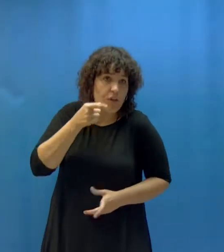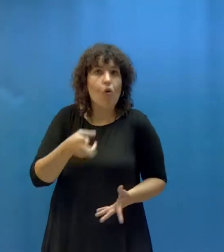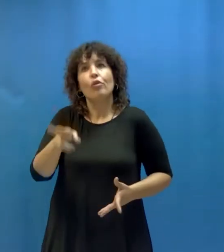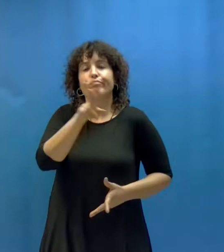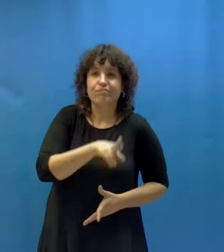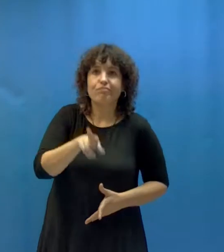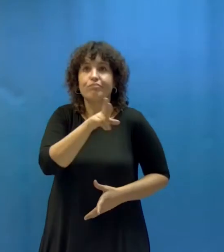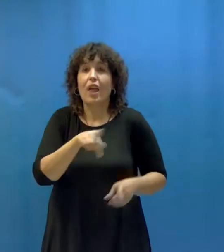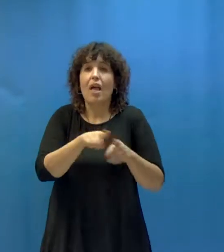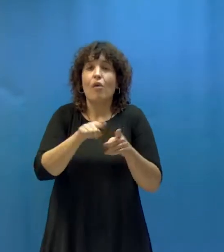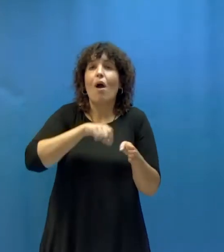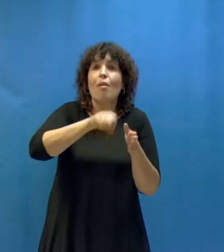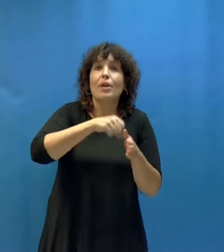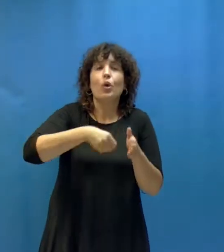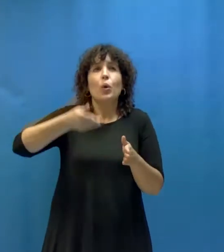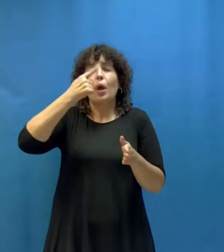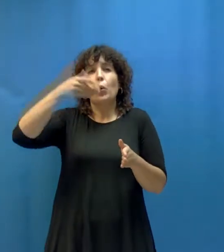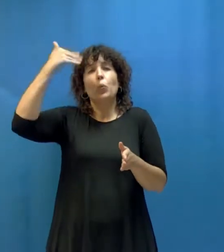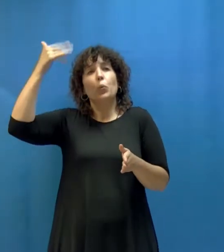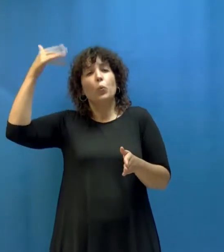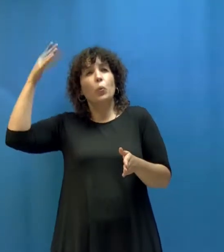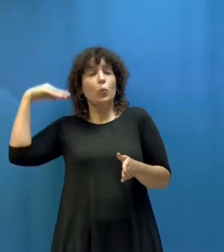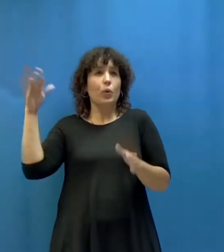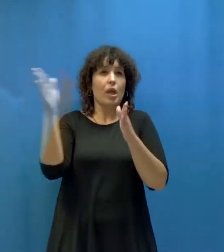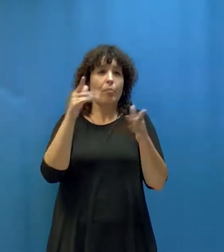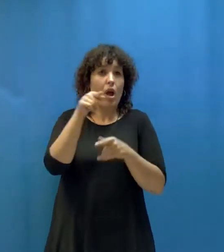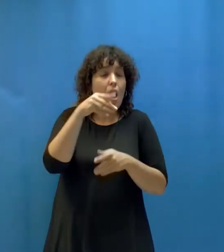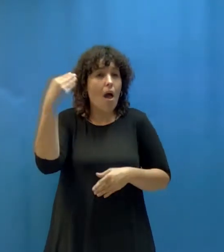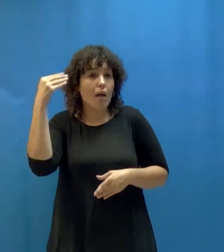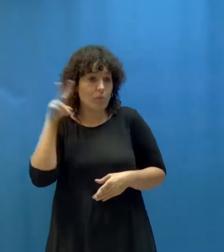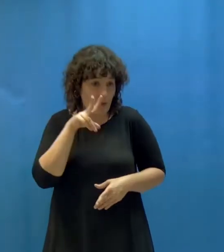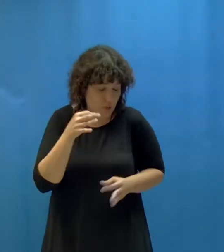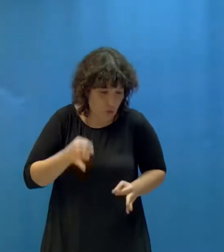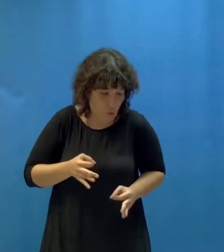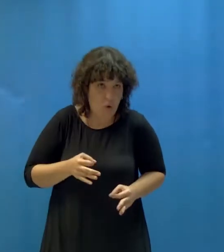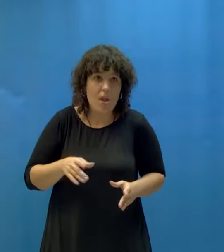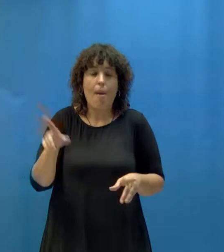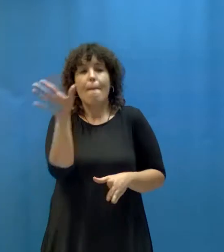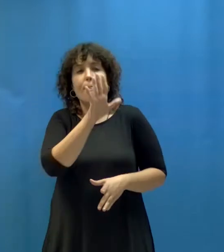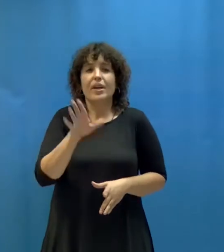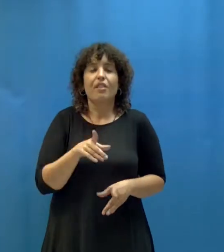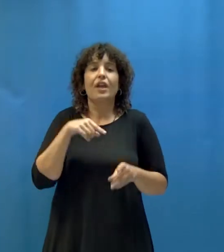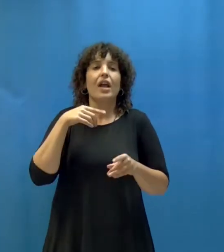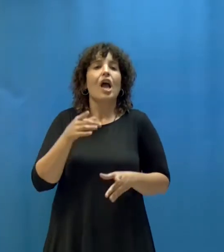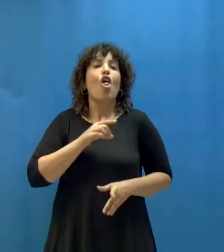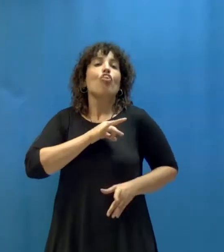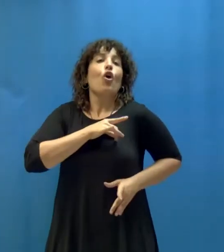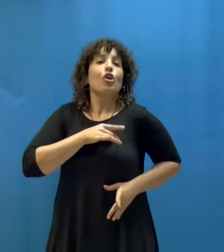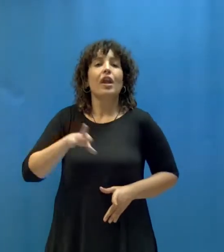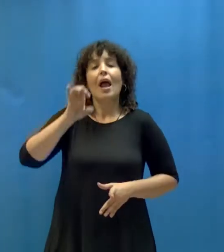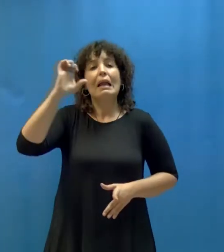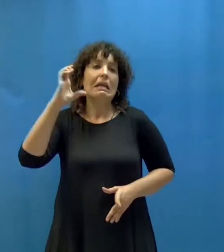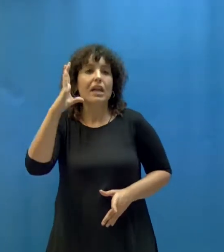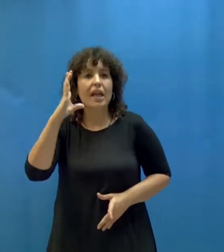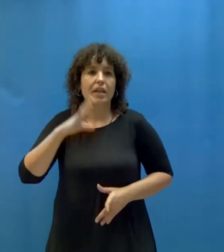película que me imagino que seguro que vería en su juventud, parece don RQR. El primero de los REC